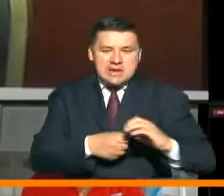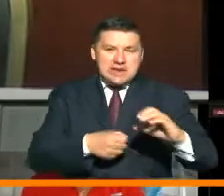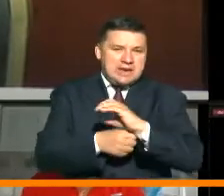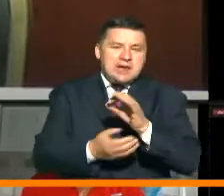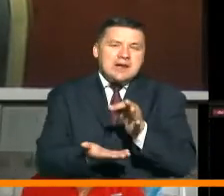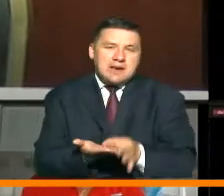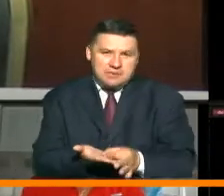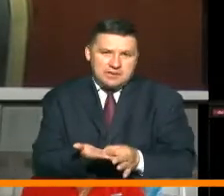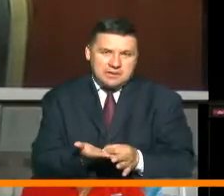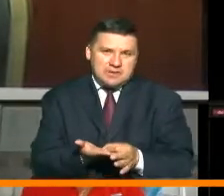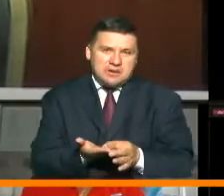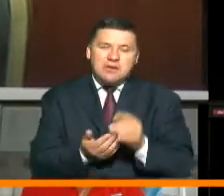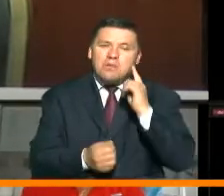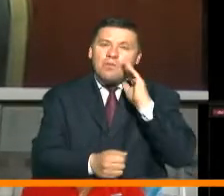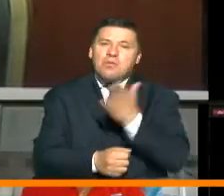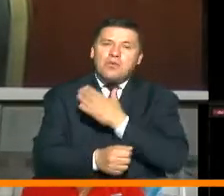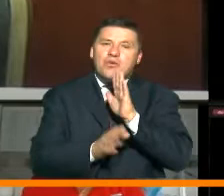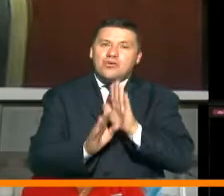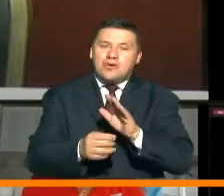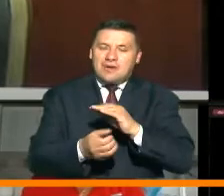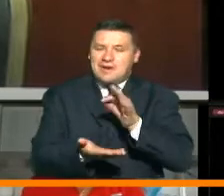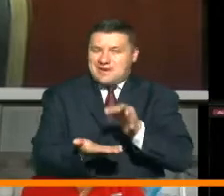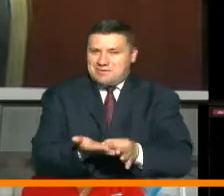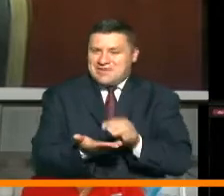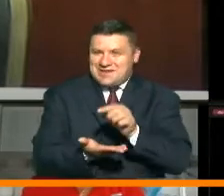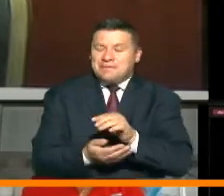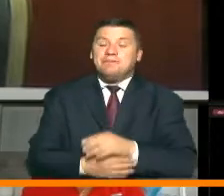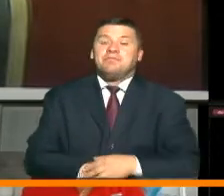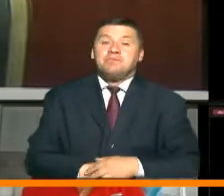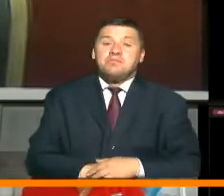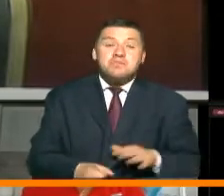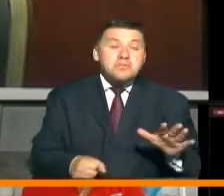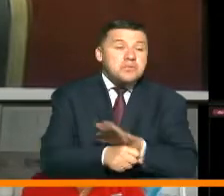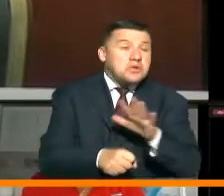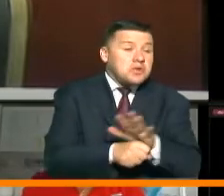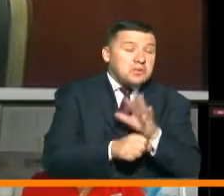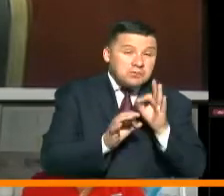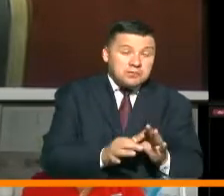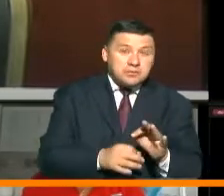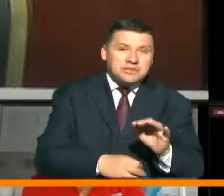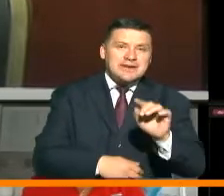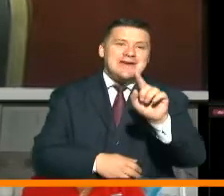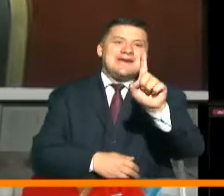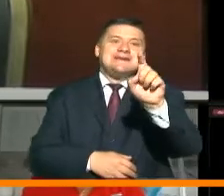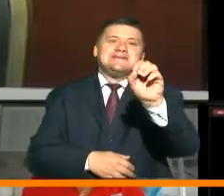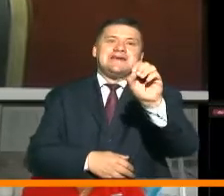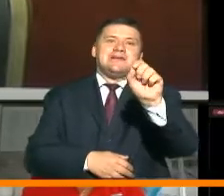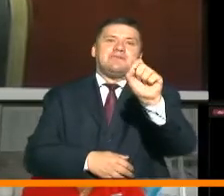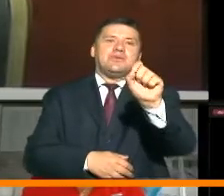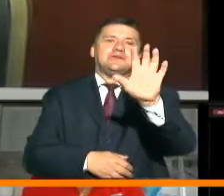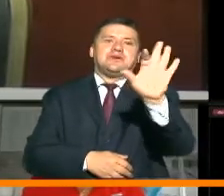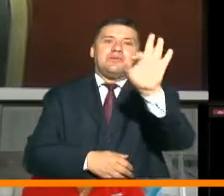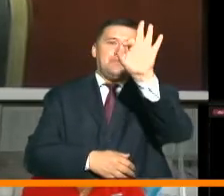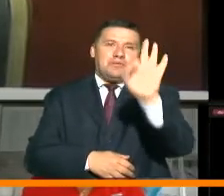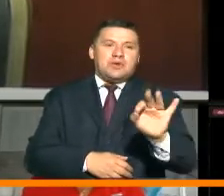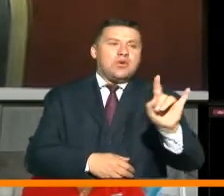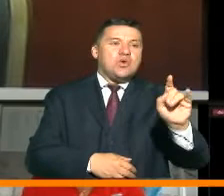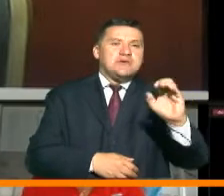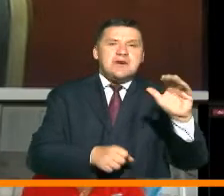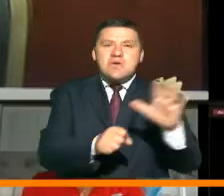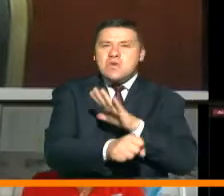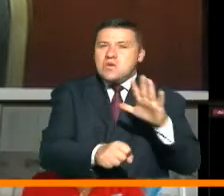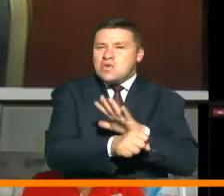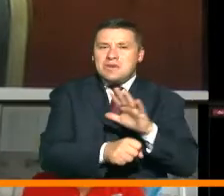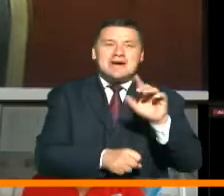capital la ciudad musical de colombia estamos en una ocupación del 65 por ciento de camas de cuidados